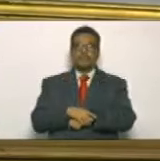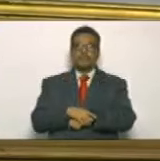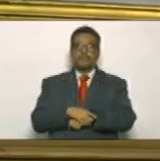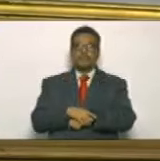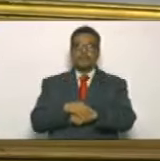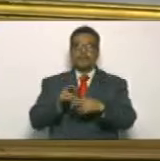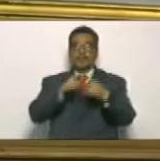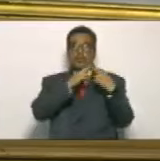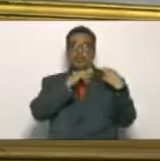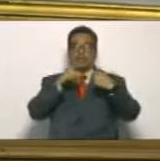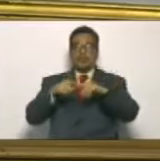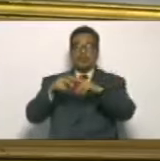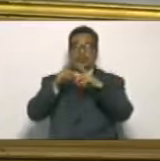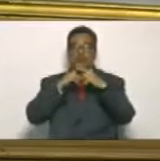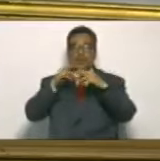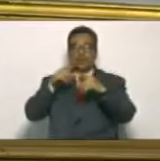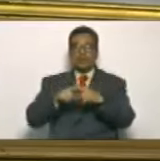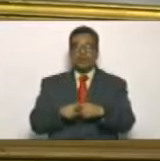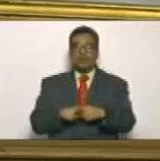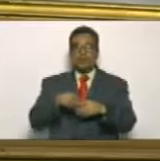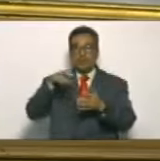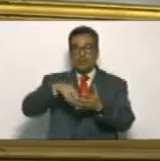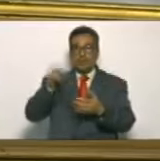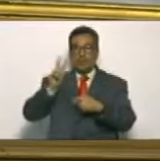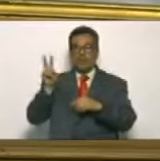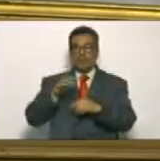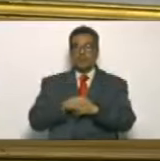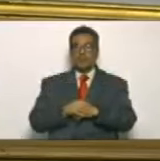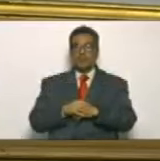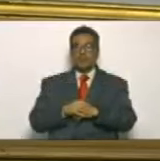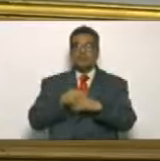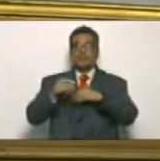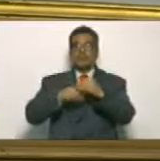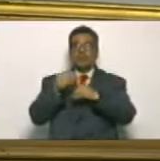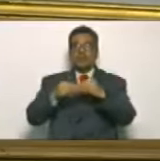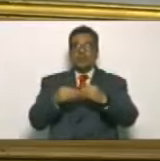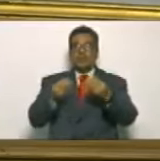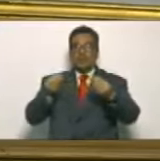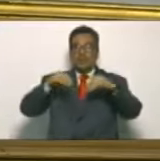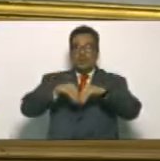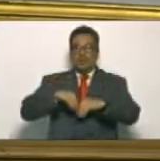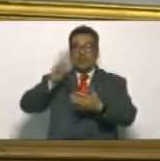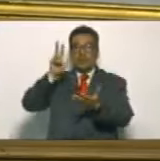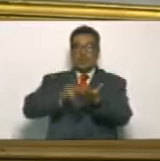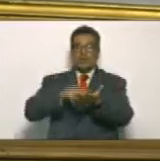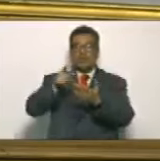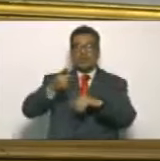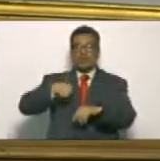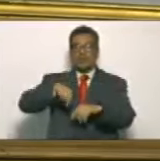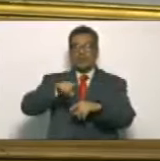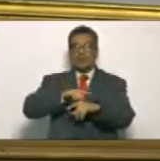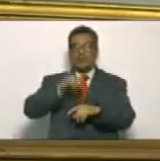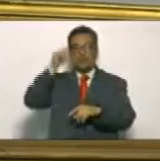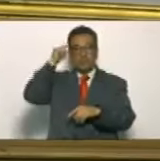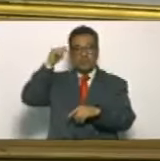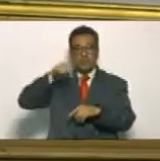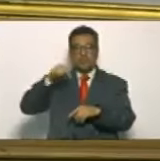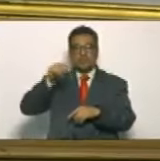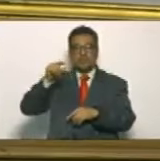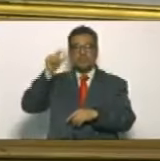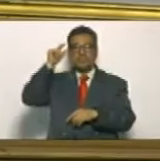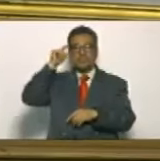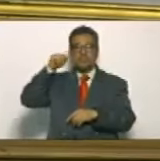o la representación diplomática del Estado de Palestina acreditada en Venezuela, llevar este acuerdo aprobado en esta sesión del día de